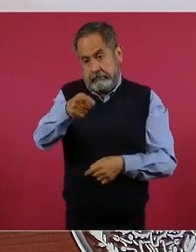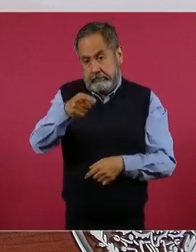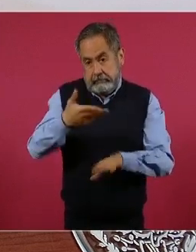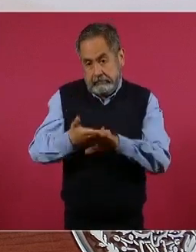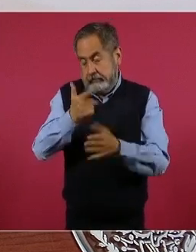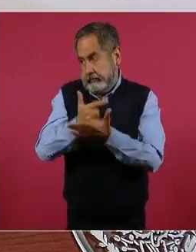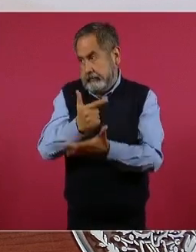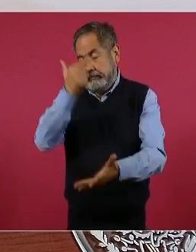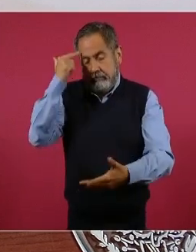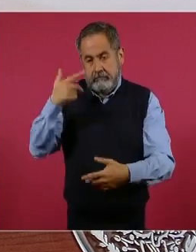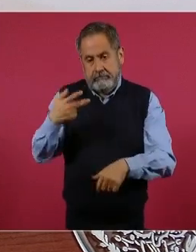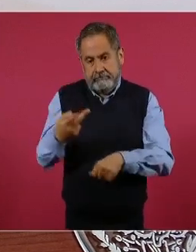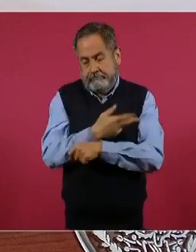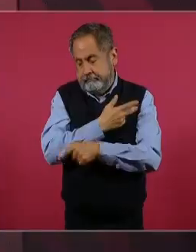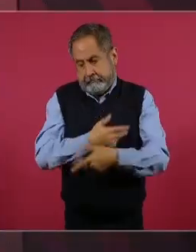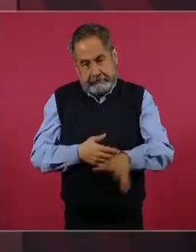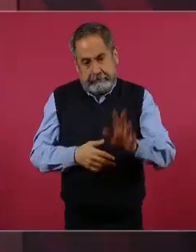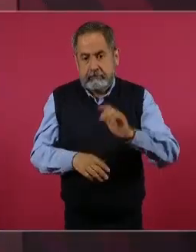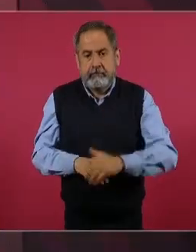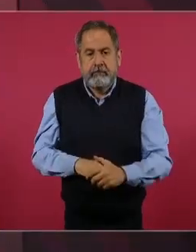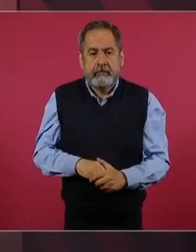muy grave lo que sucedió.